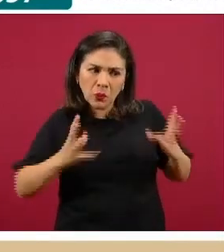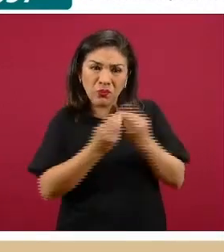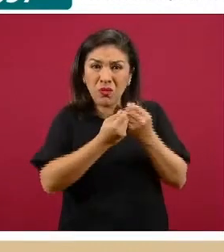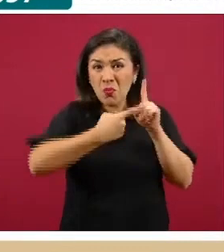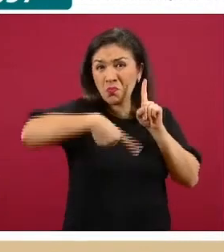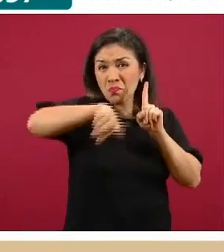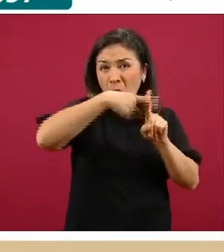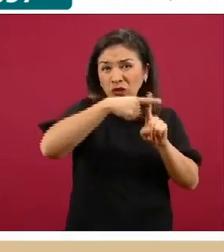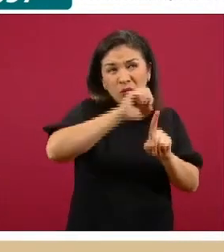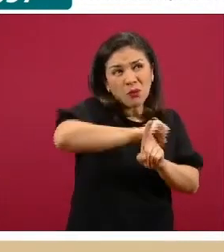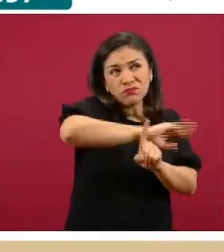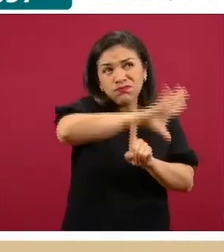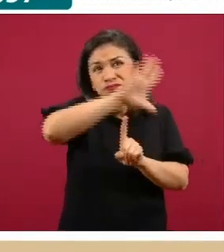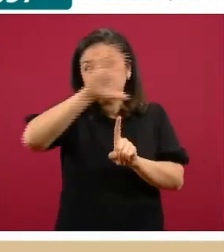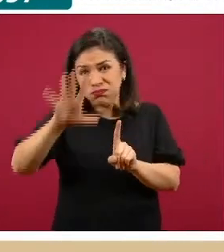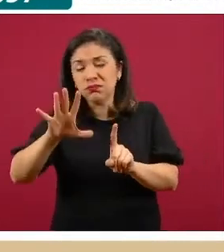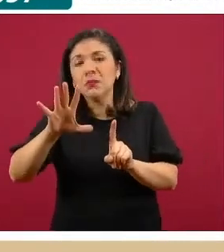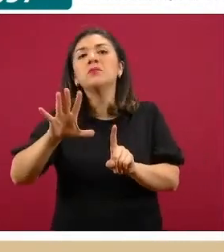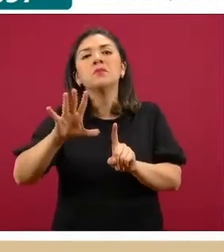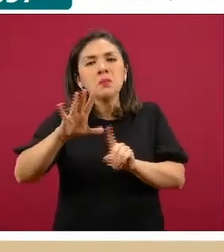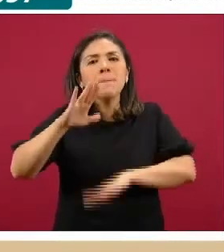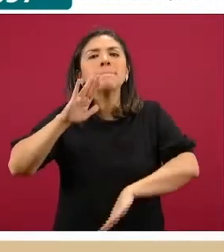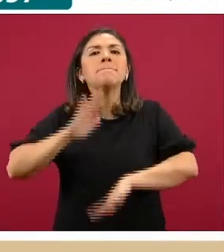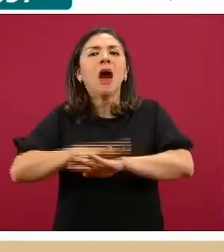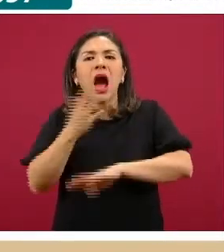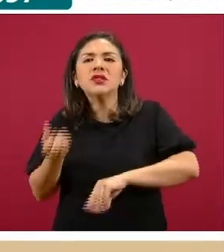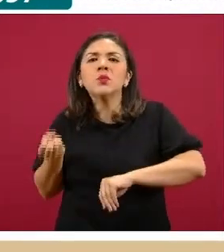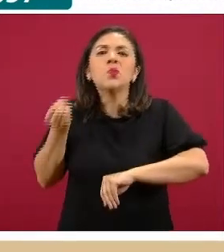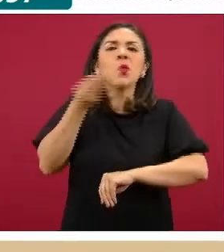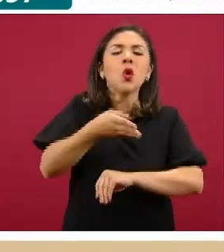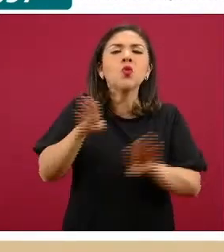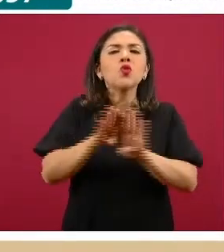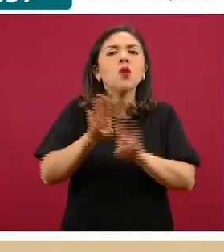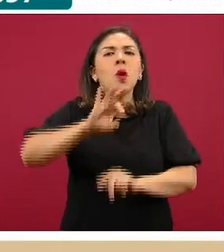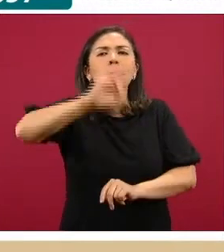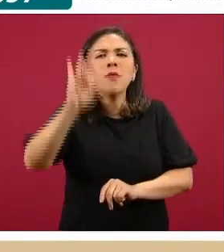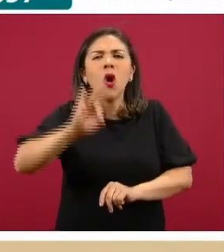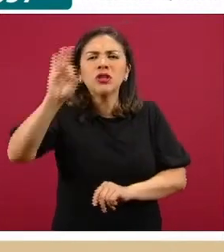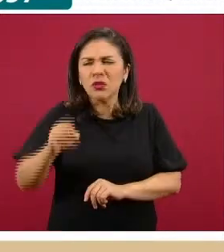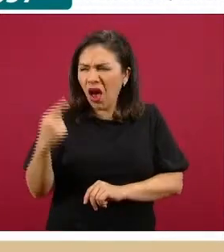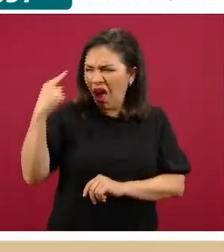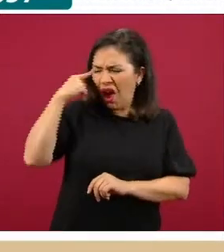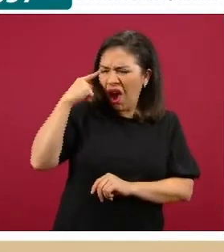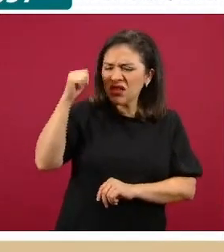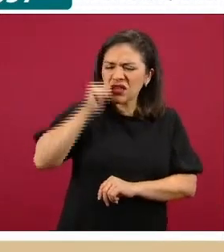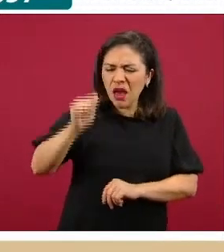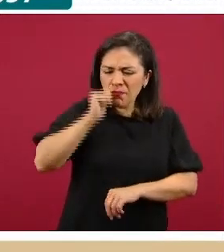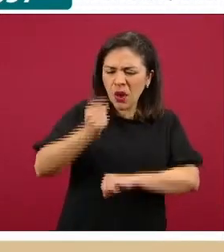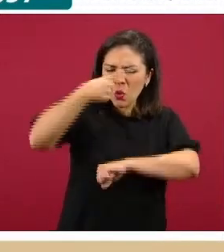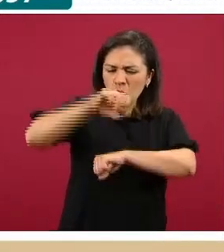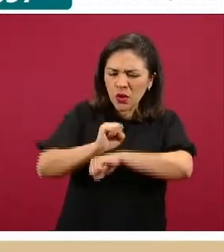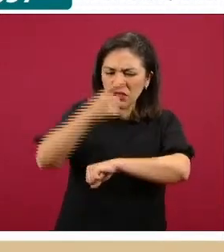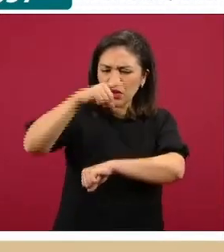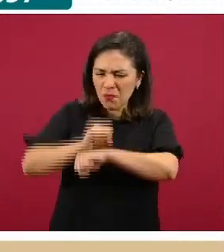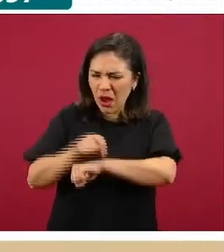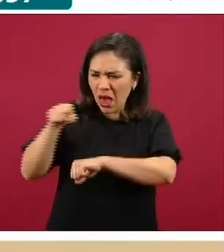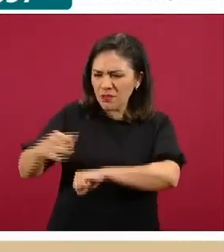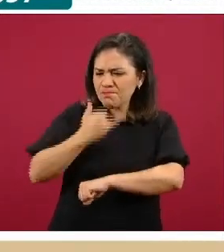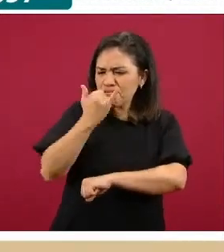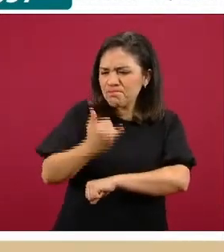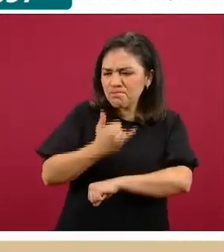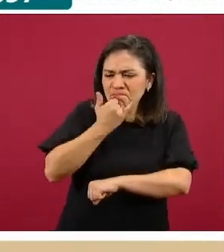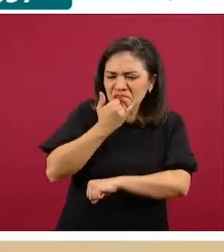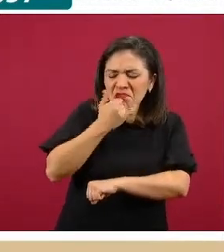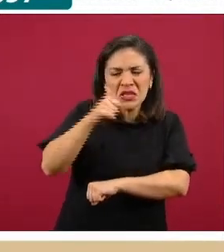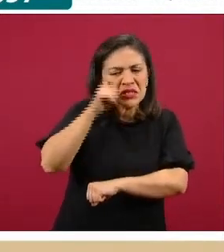casos confirmados, sumarles una proporción de acuerdo a la positividad de cada semana de aquellos sospechosos, tanto